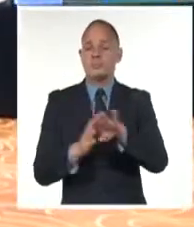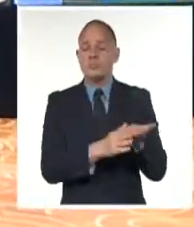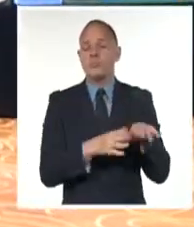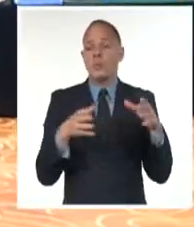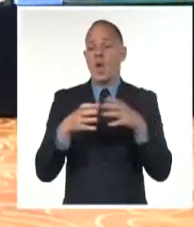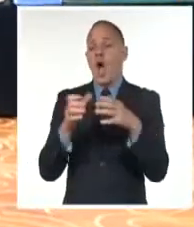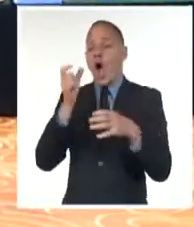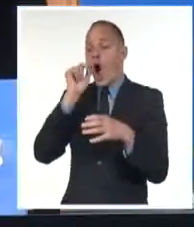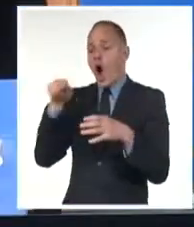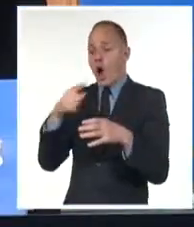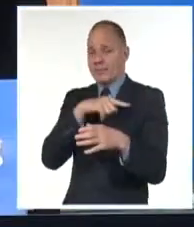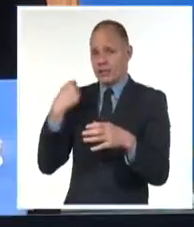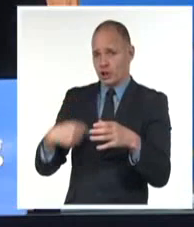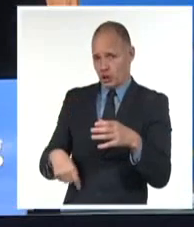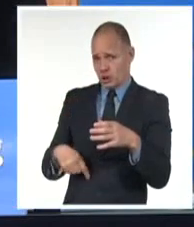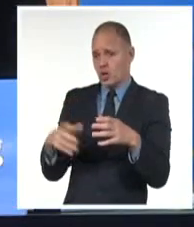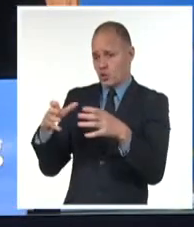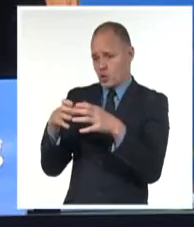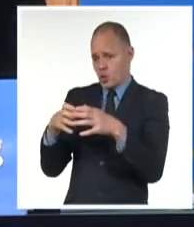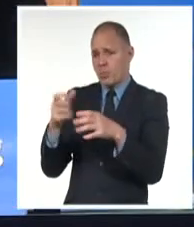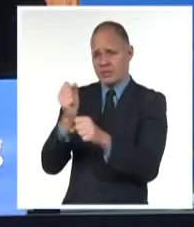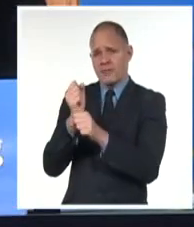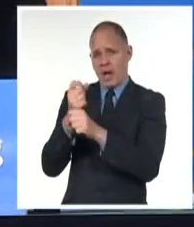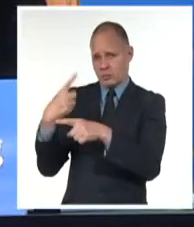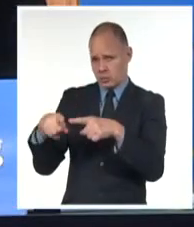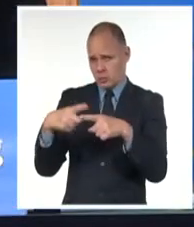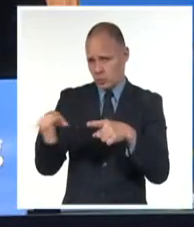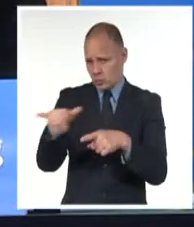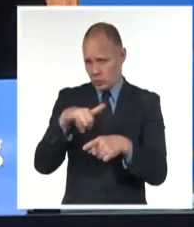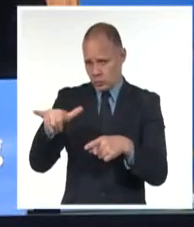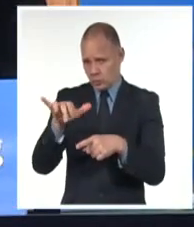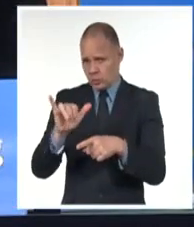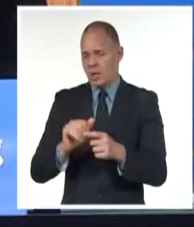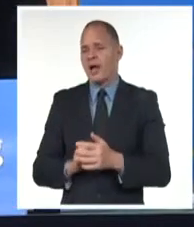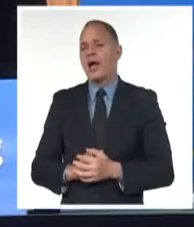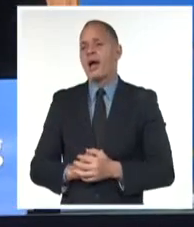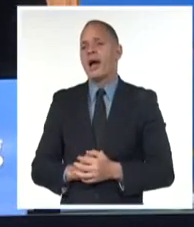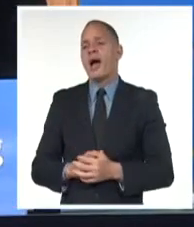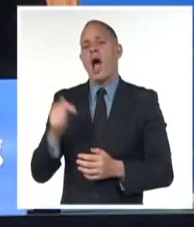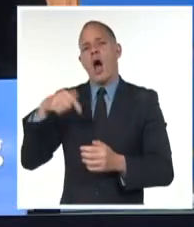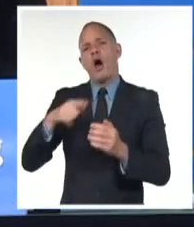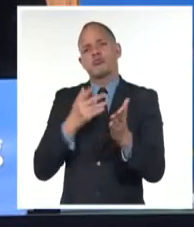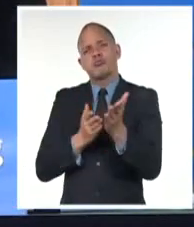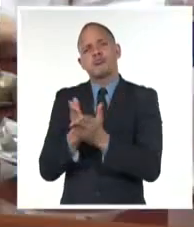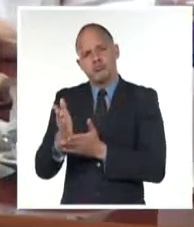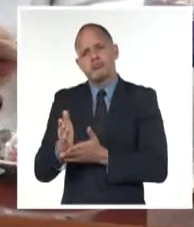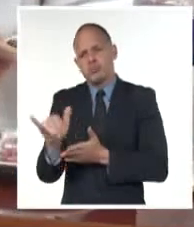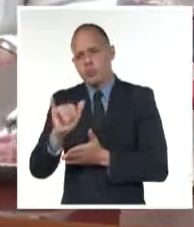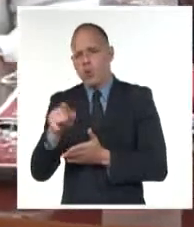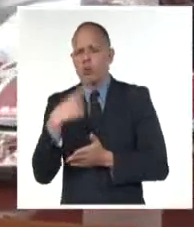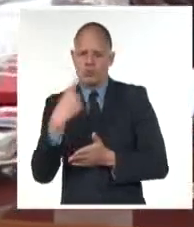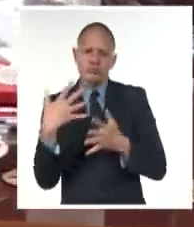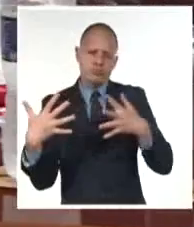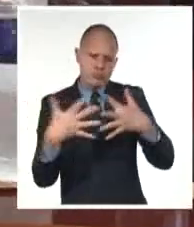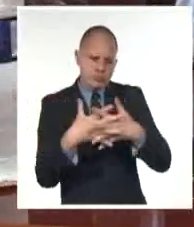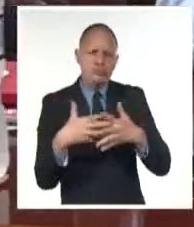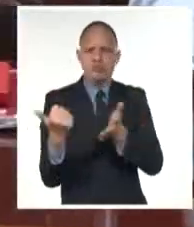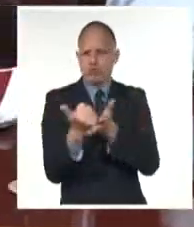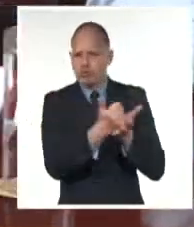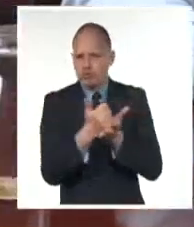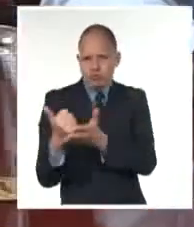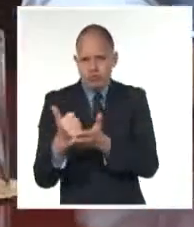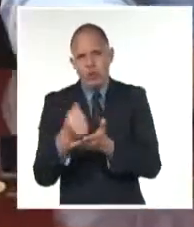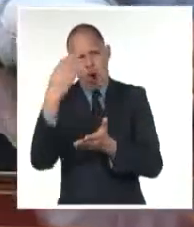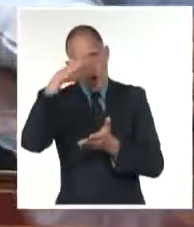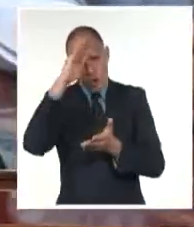de la Federación de Sindicatos Chinos resaltó la intención de mantener la cooperación, colaboración y